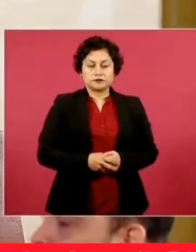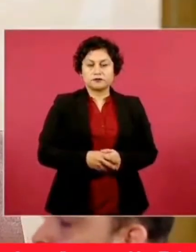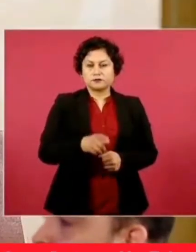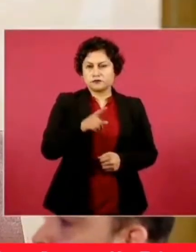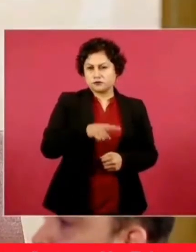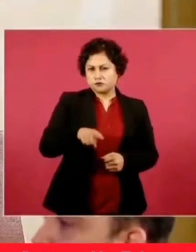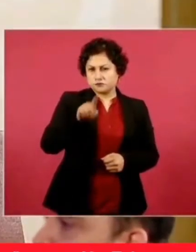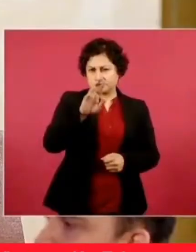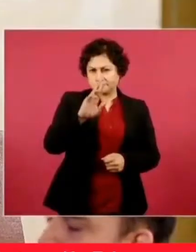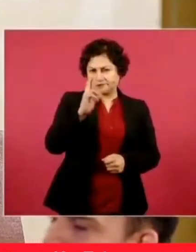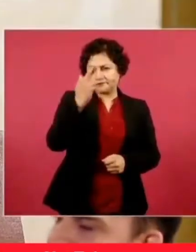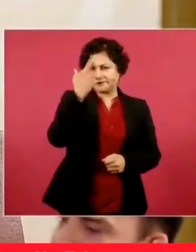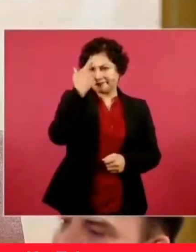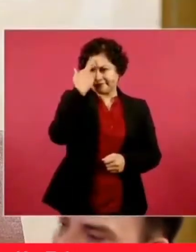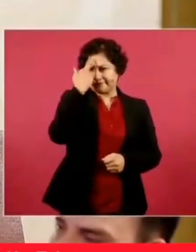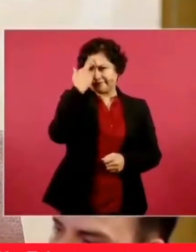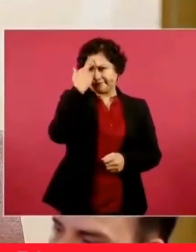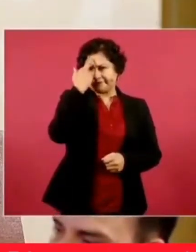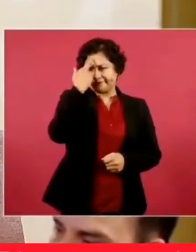autonombró